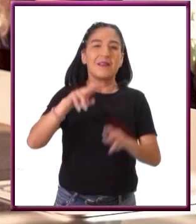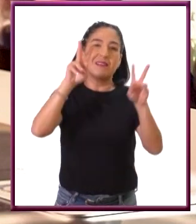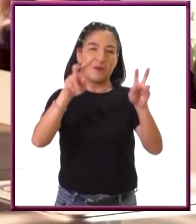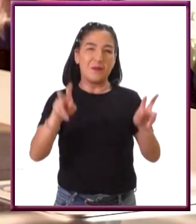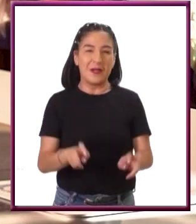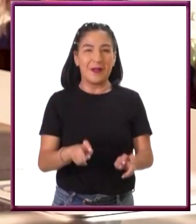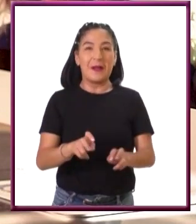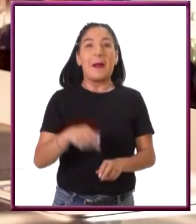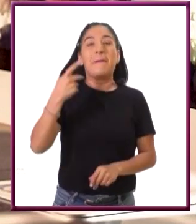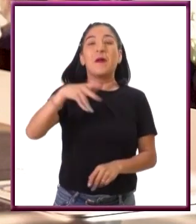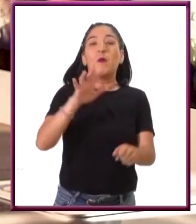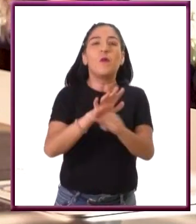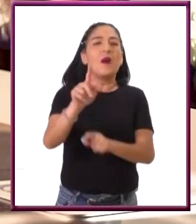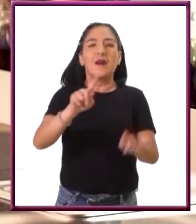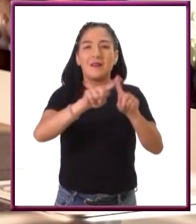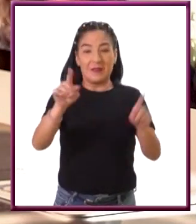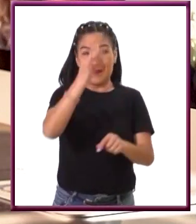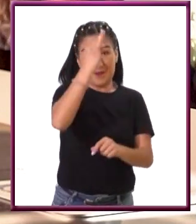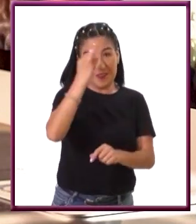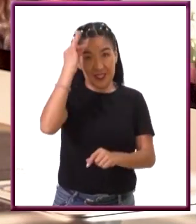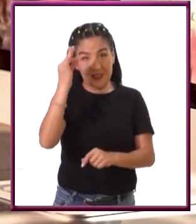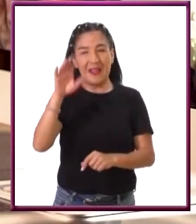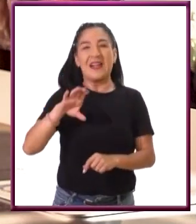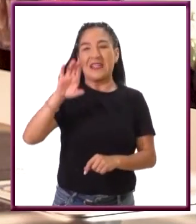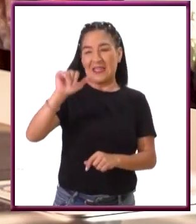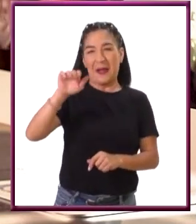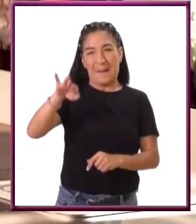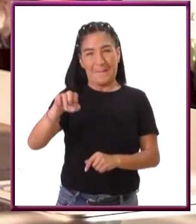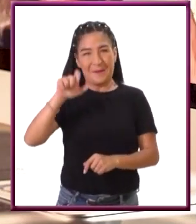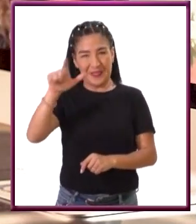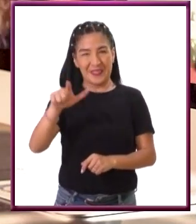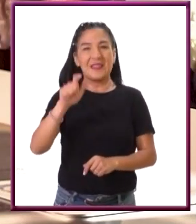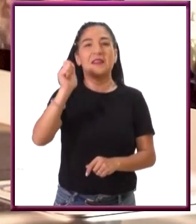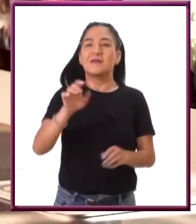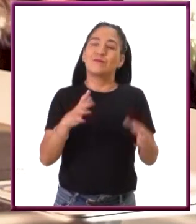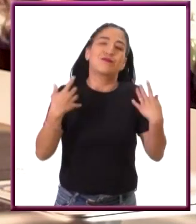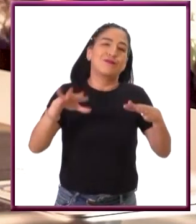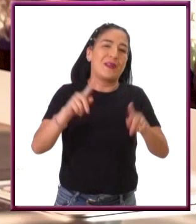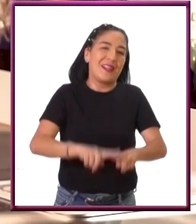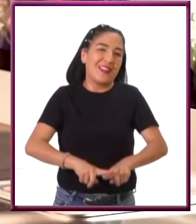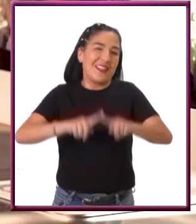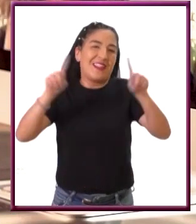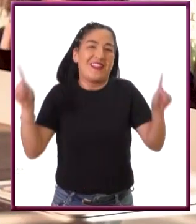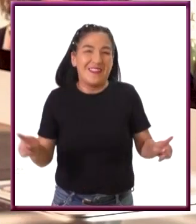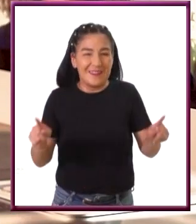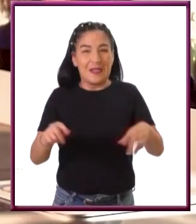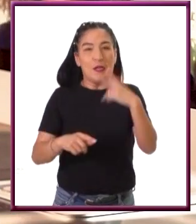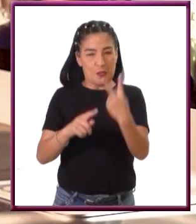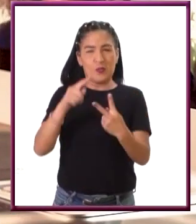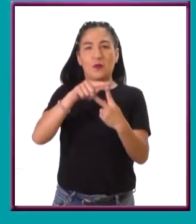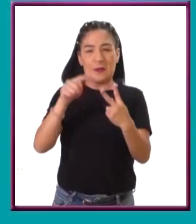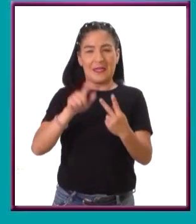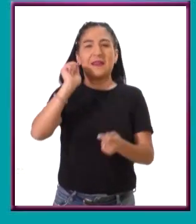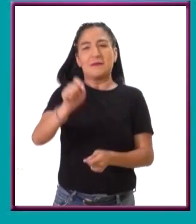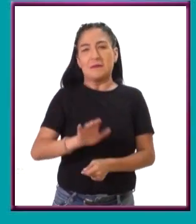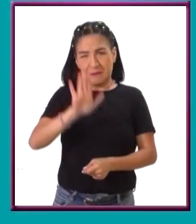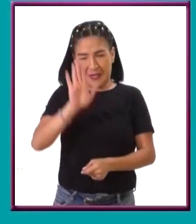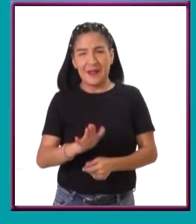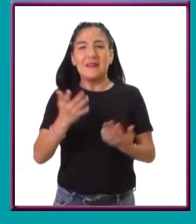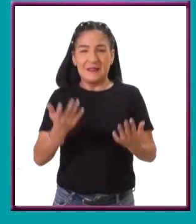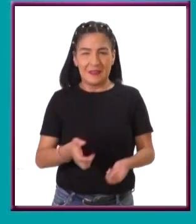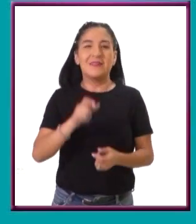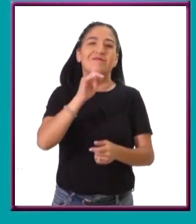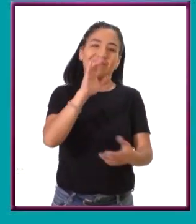de connotaciones, ¿no? La diferencia entre Frida y Camille Claudel es gigantesca realmente. Las dos van a tener como cosas en común,